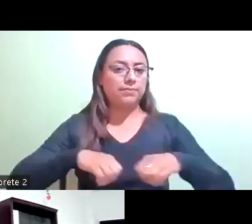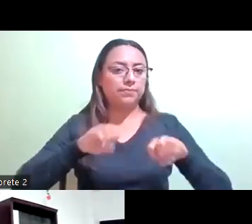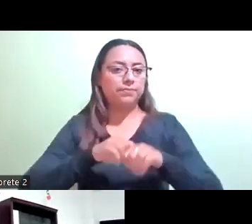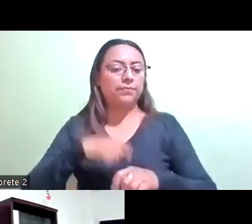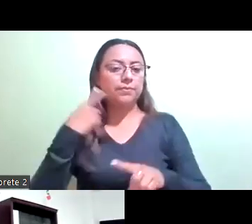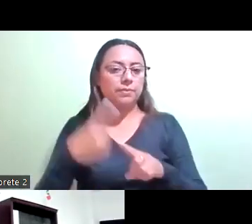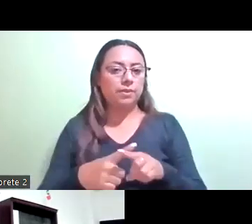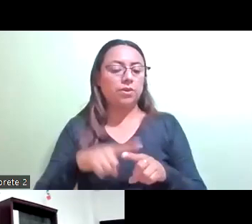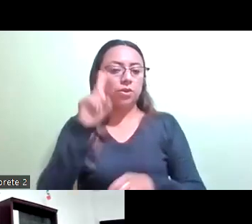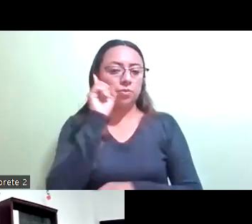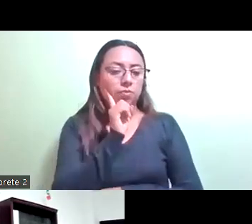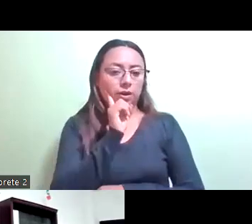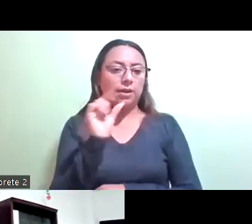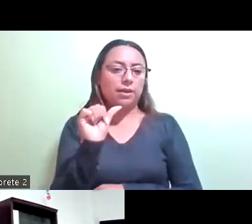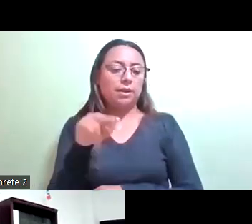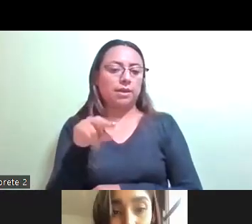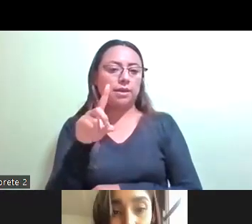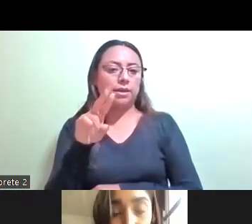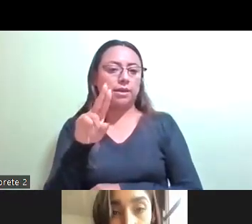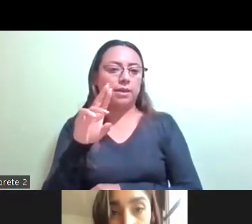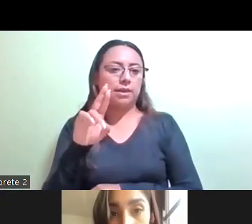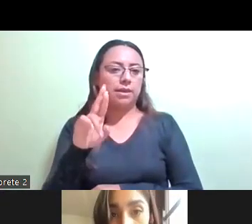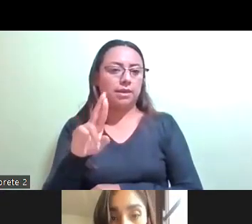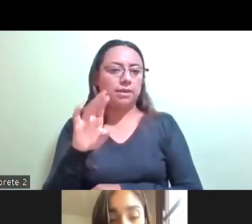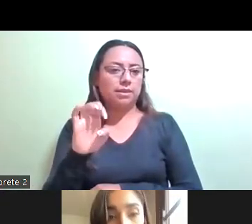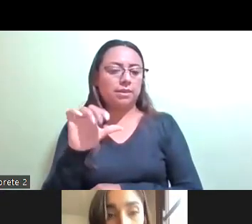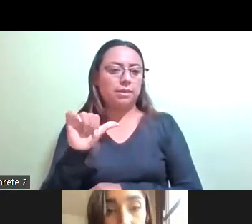Andrea Alvarado Rodríguez.